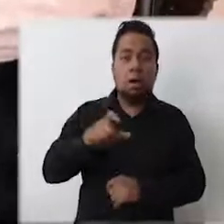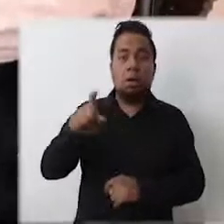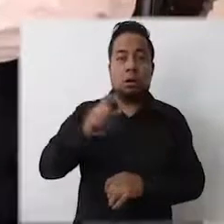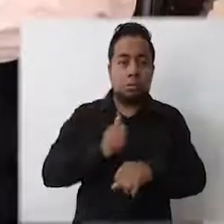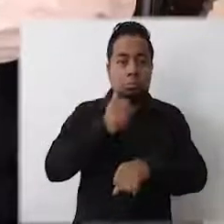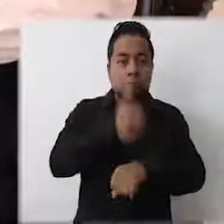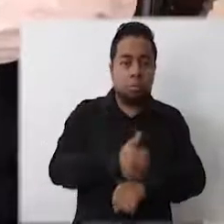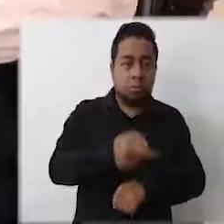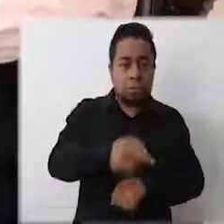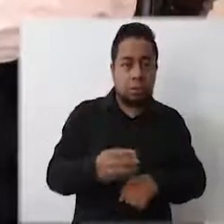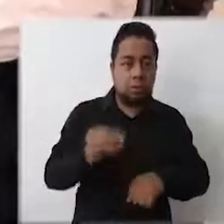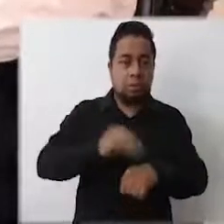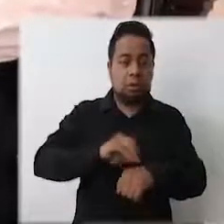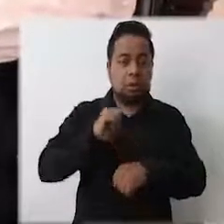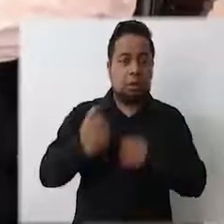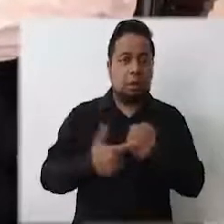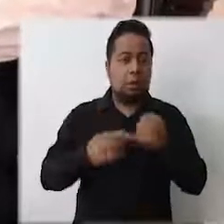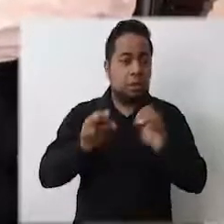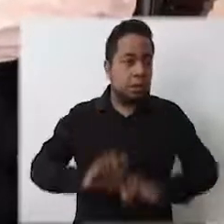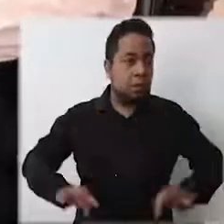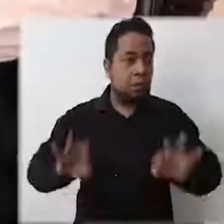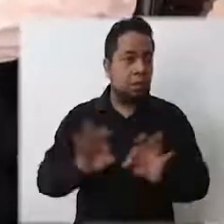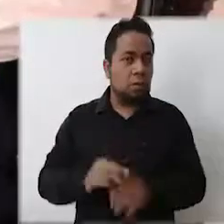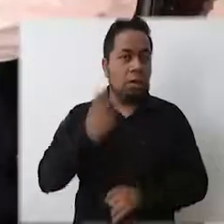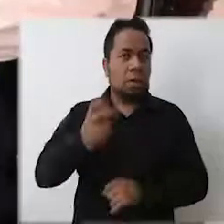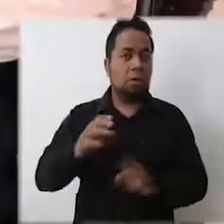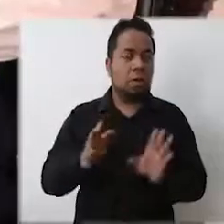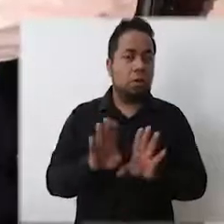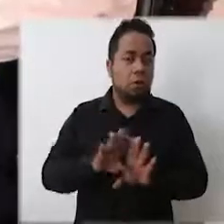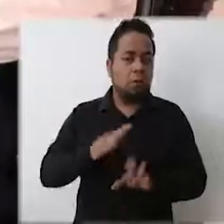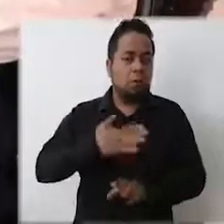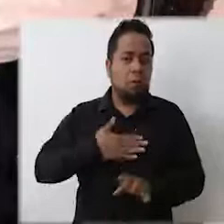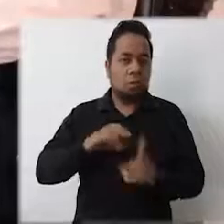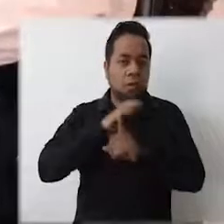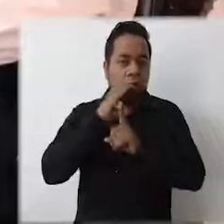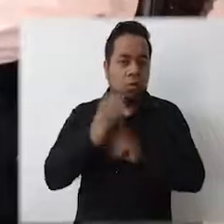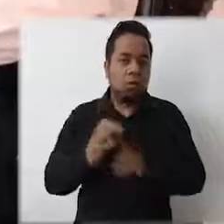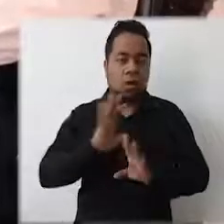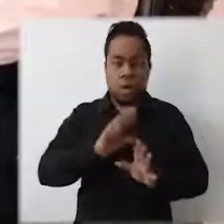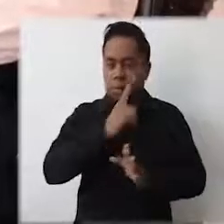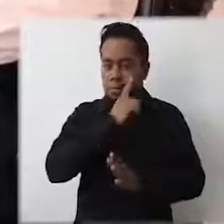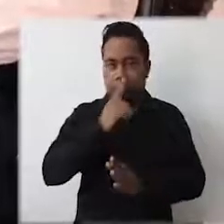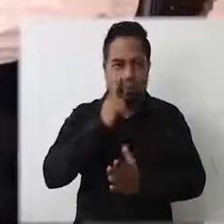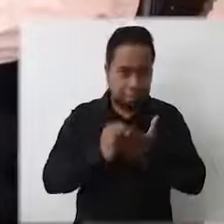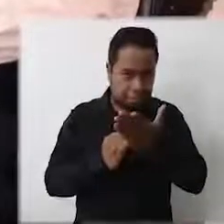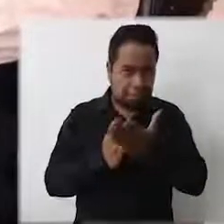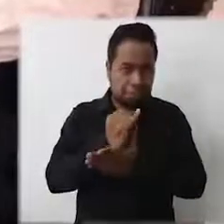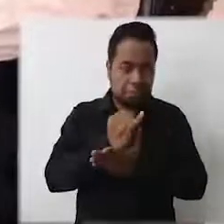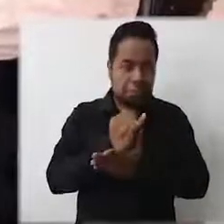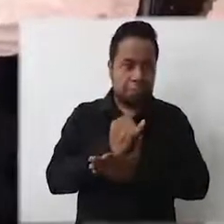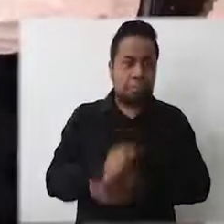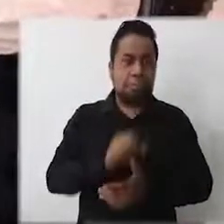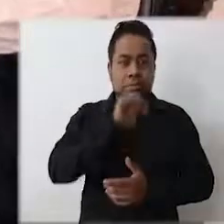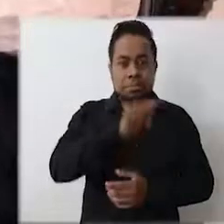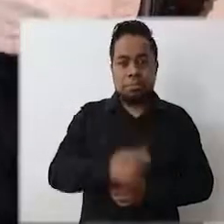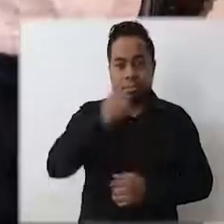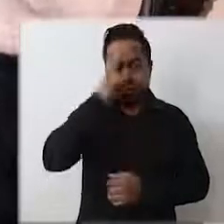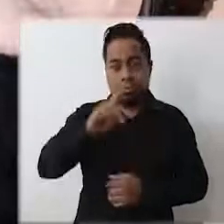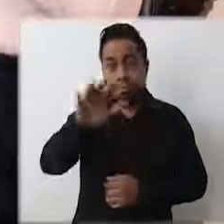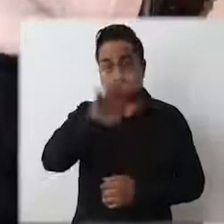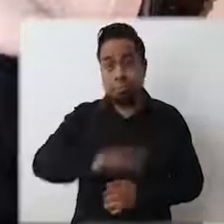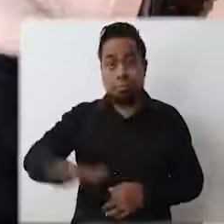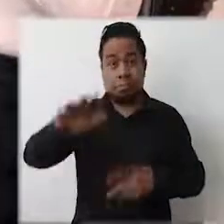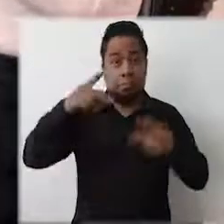que pedían que Protección Civil diera en cuanto, hacía alusión el regidor Ismael, en cuanto al tema de ver